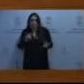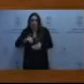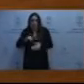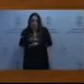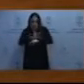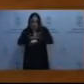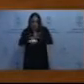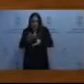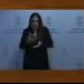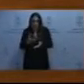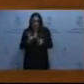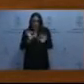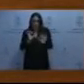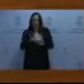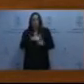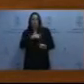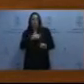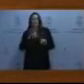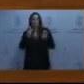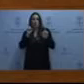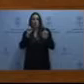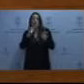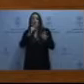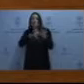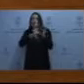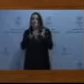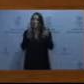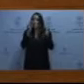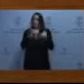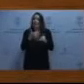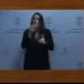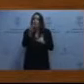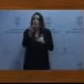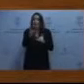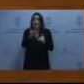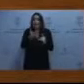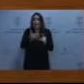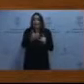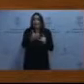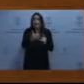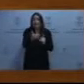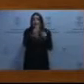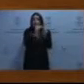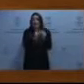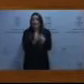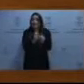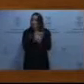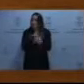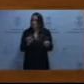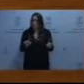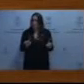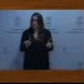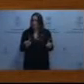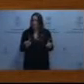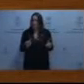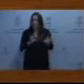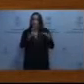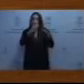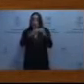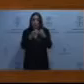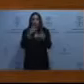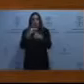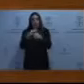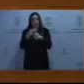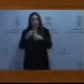en la Comisión de Educación, que no hay dicho plan y que tampoco hay pretensión de hacerlo. Si nos fijamos, cuando los grupos políticos